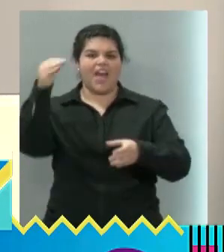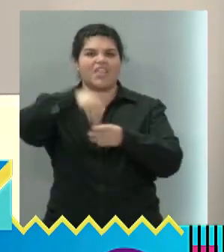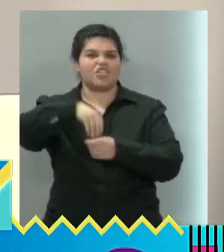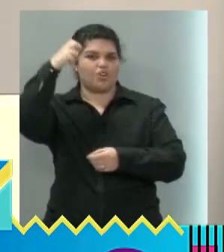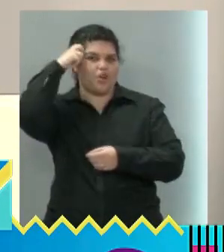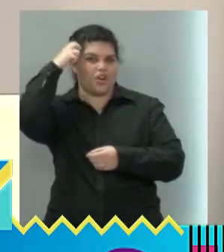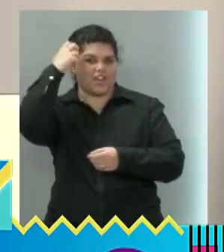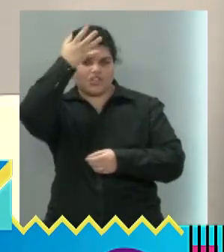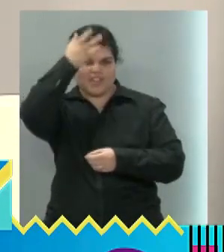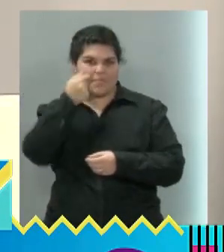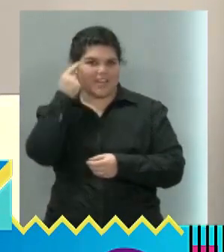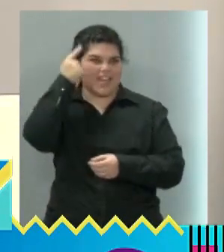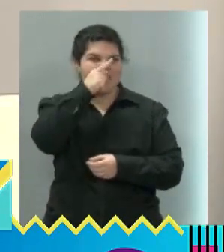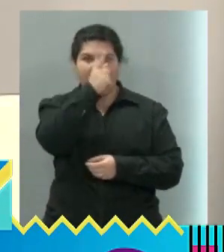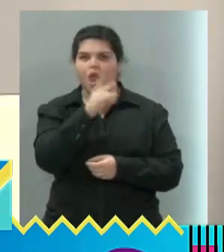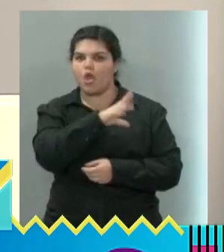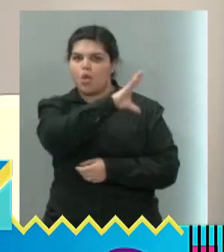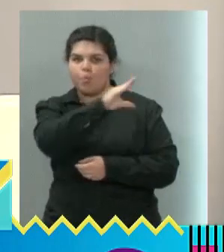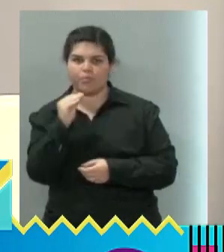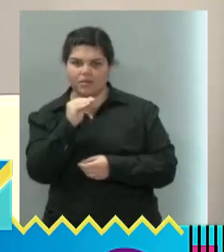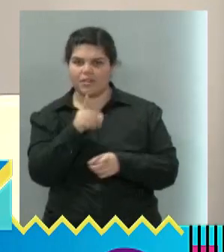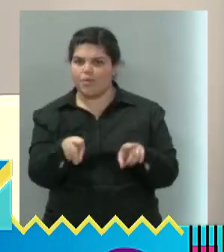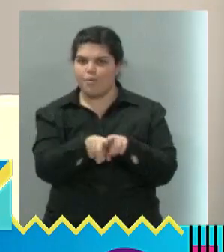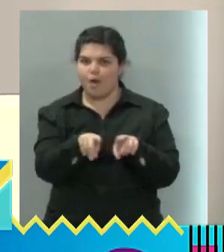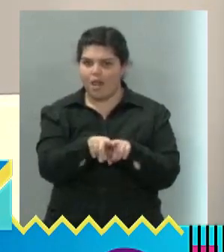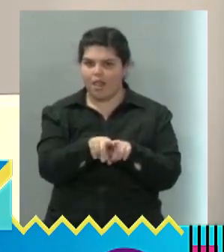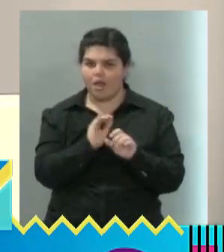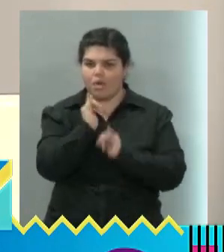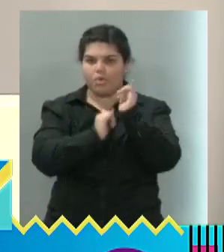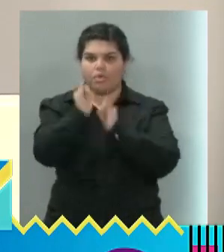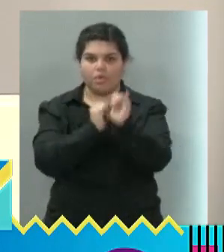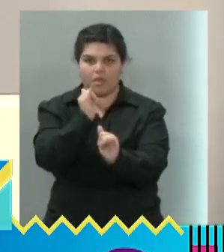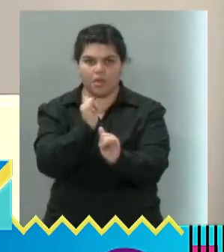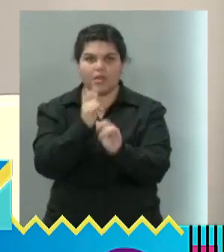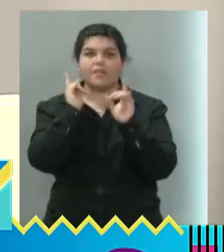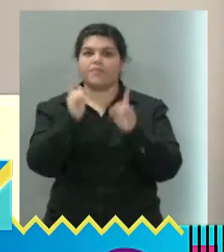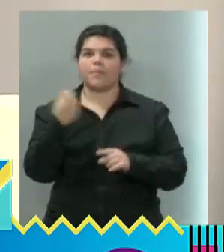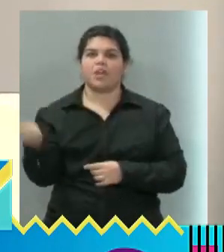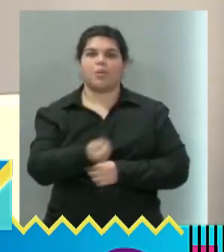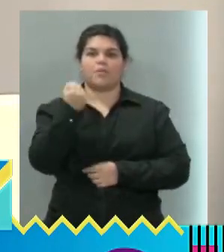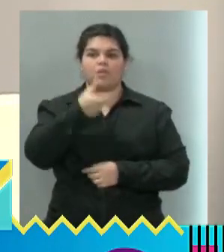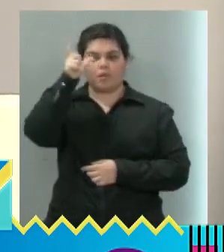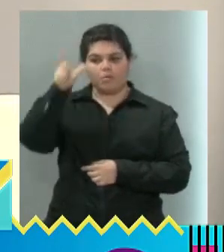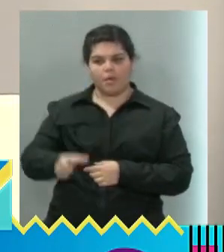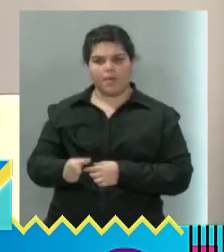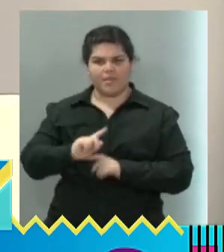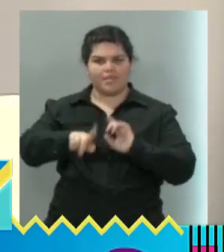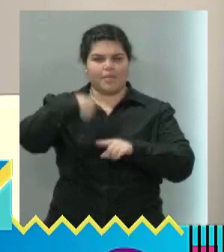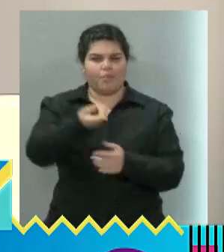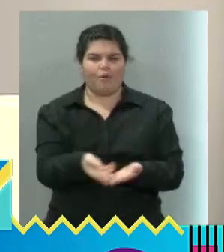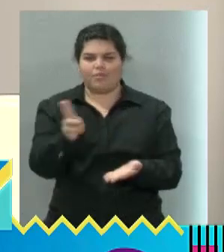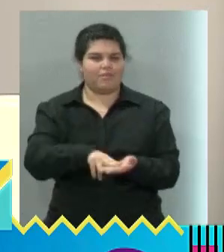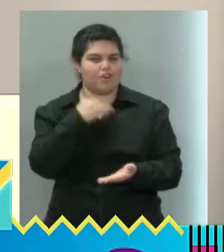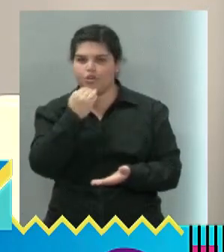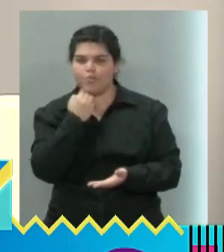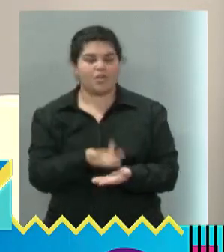Congreso. Luego, la figura de San Martín, si me permitís, y por qué quiero, aun cuando quizás esto lo vayamos a ver enseguida otra vez,